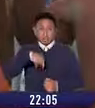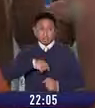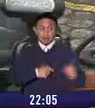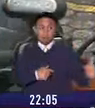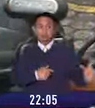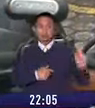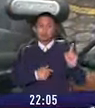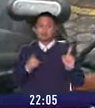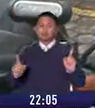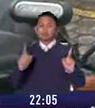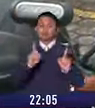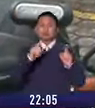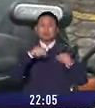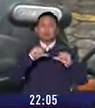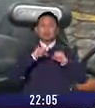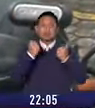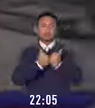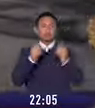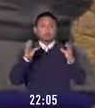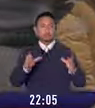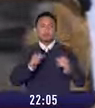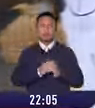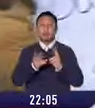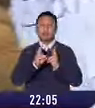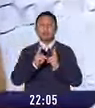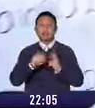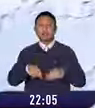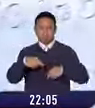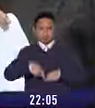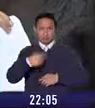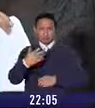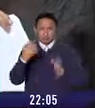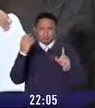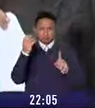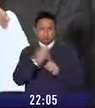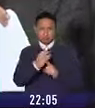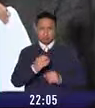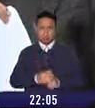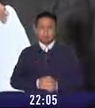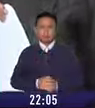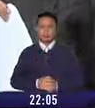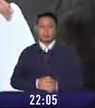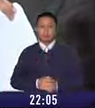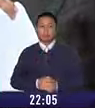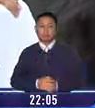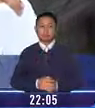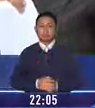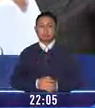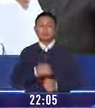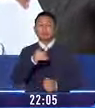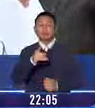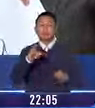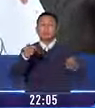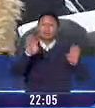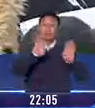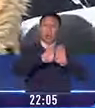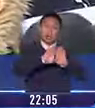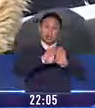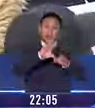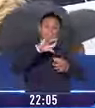preciso momento se formó una asamblea aquí los vecinos expusieron sus quejas ya estaba cerrado con candado por